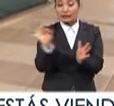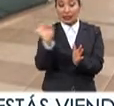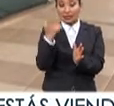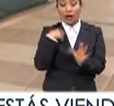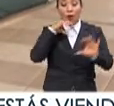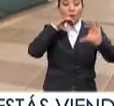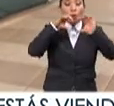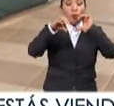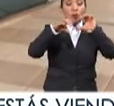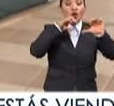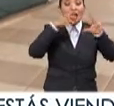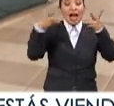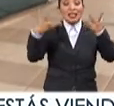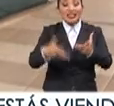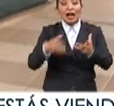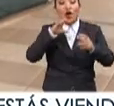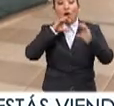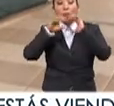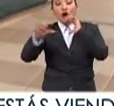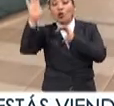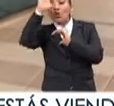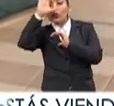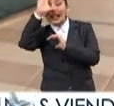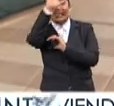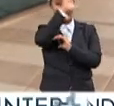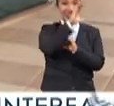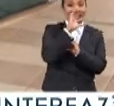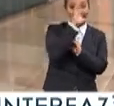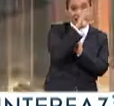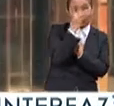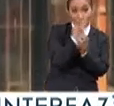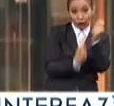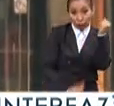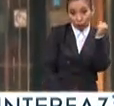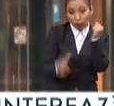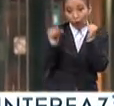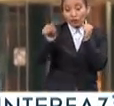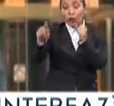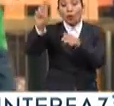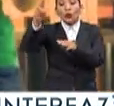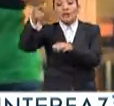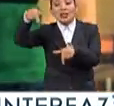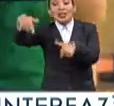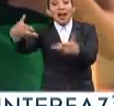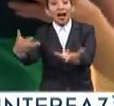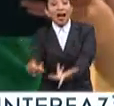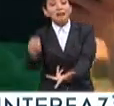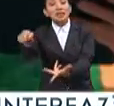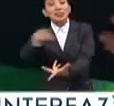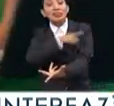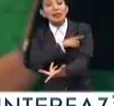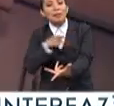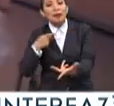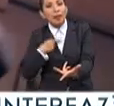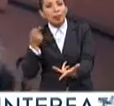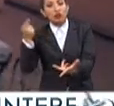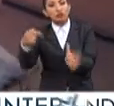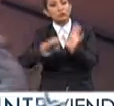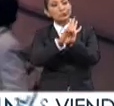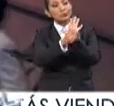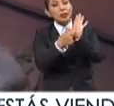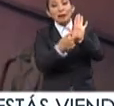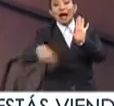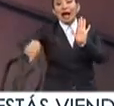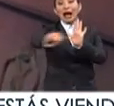comunicación y hacemos comunicación cultural y científica desde las universidades debemos ser referencia